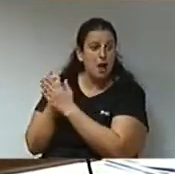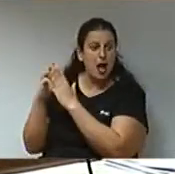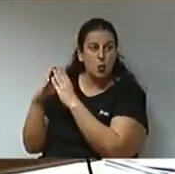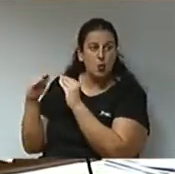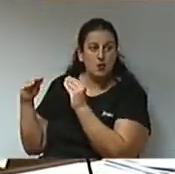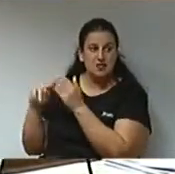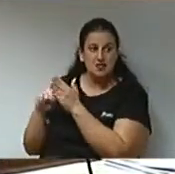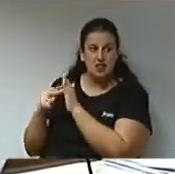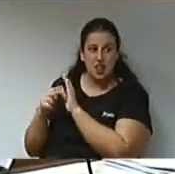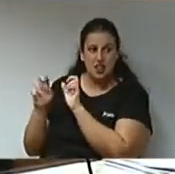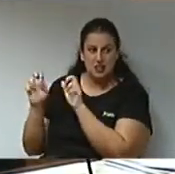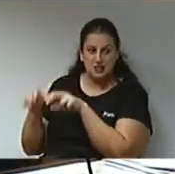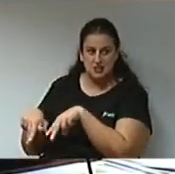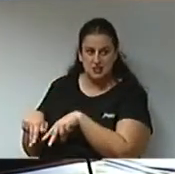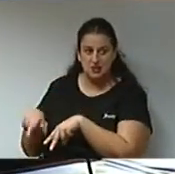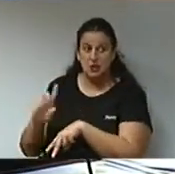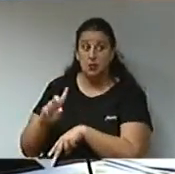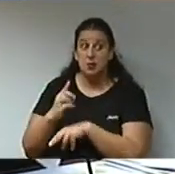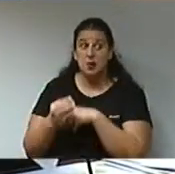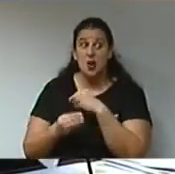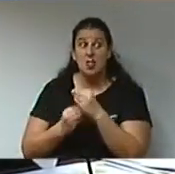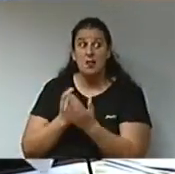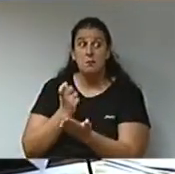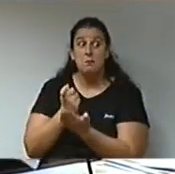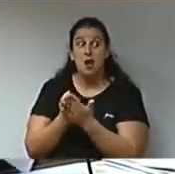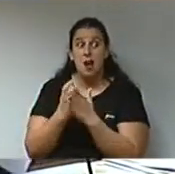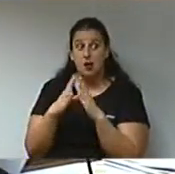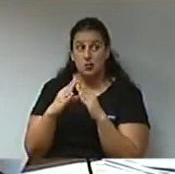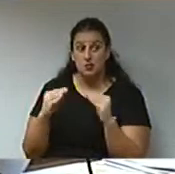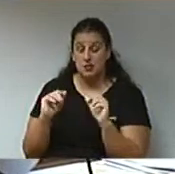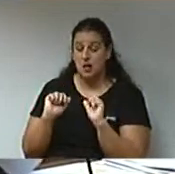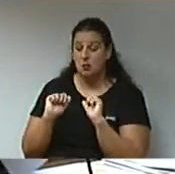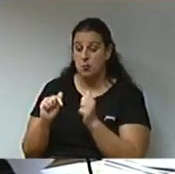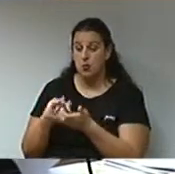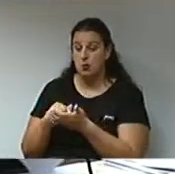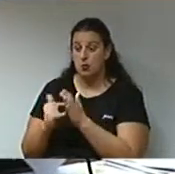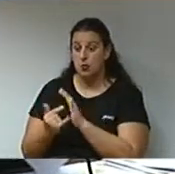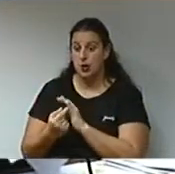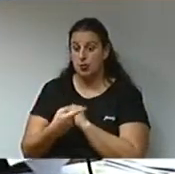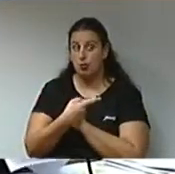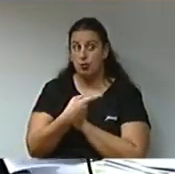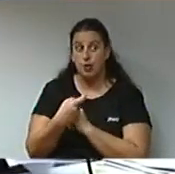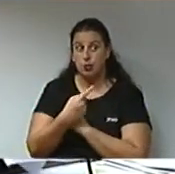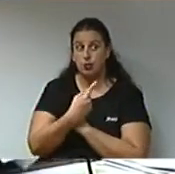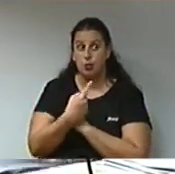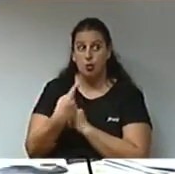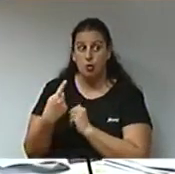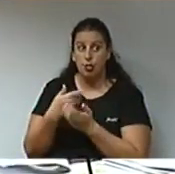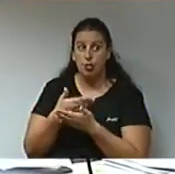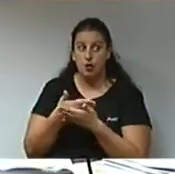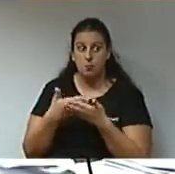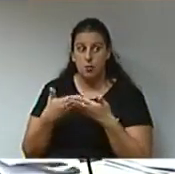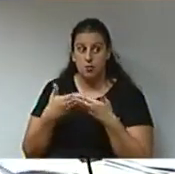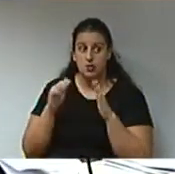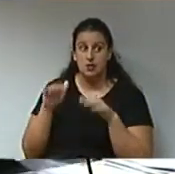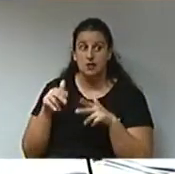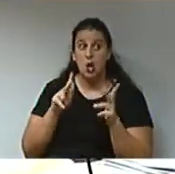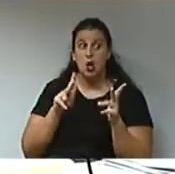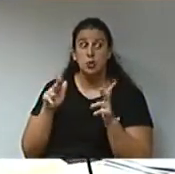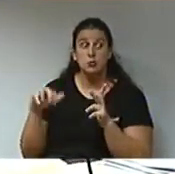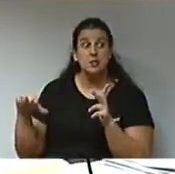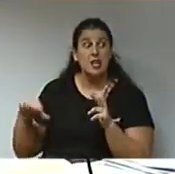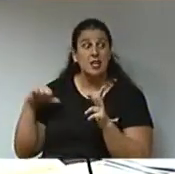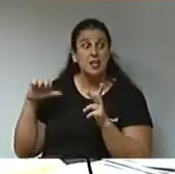Y lo primero que hicimos es pagar a la universidad y empezar ese proyecto. Un proyecto de 111 millones que va a convertir al clínico en un